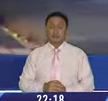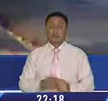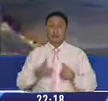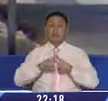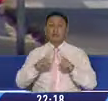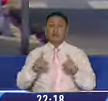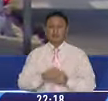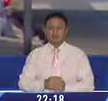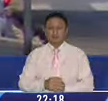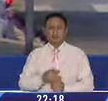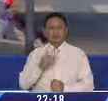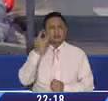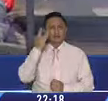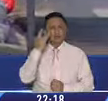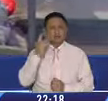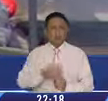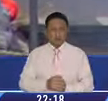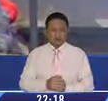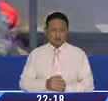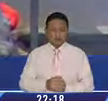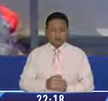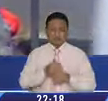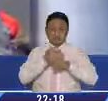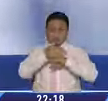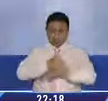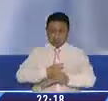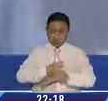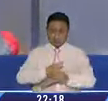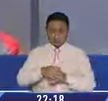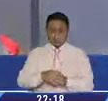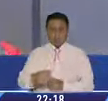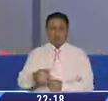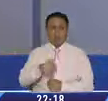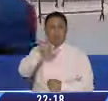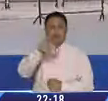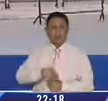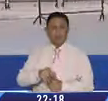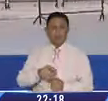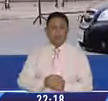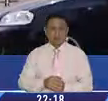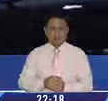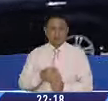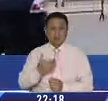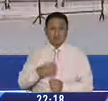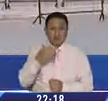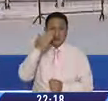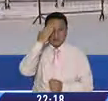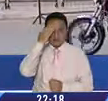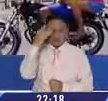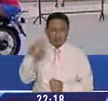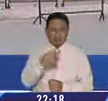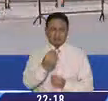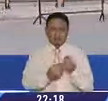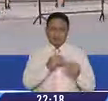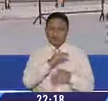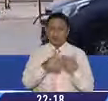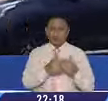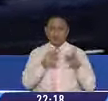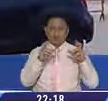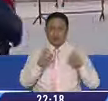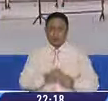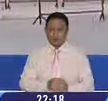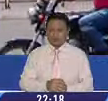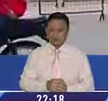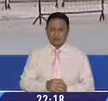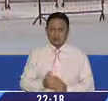que extrañamente, minutos más tarde, el extorsionador ya sabía todo lo que habían hablado en